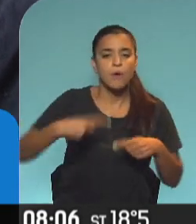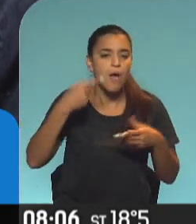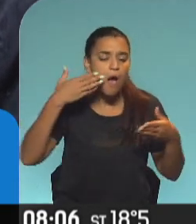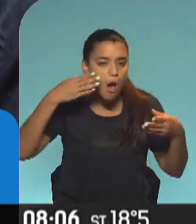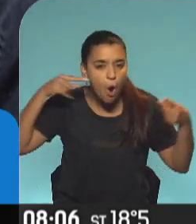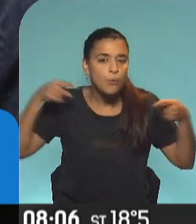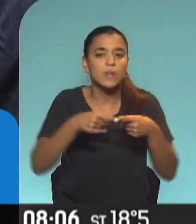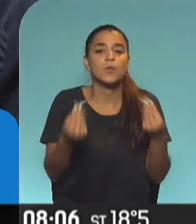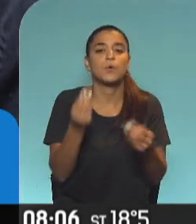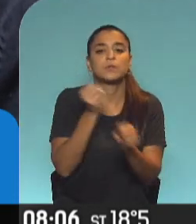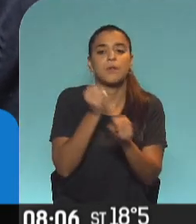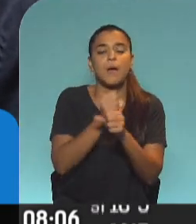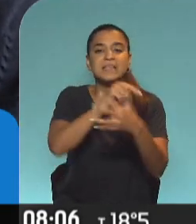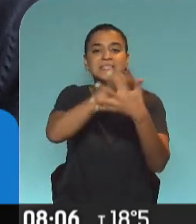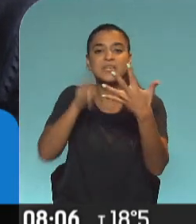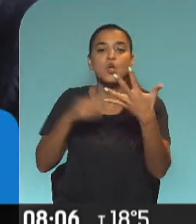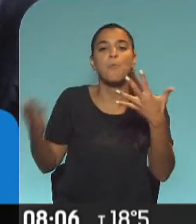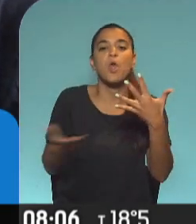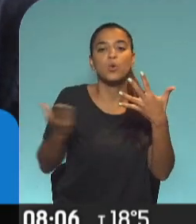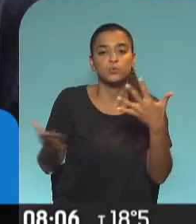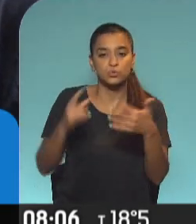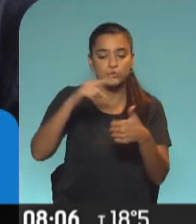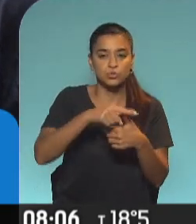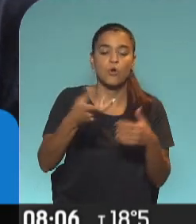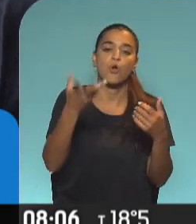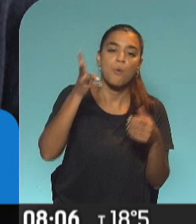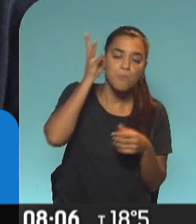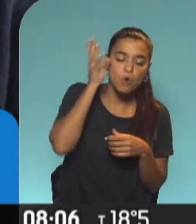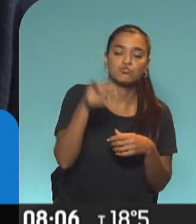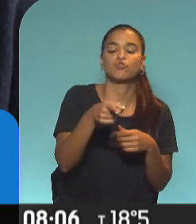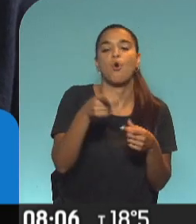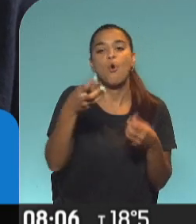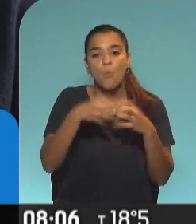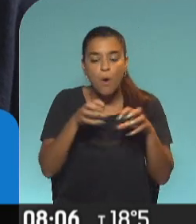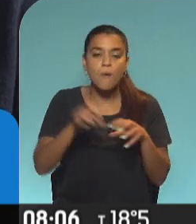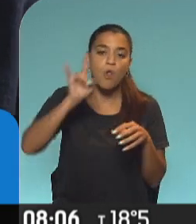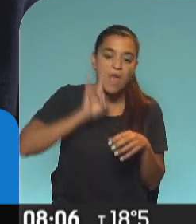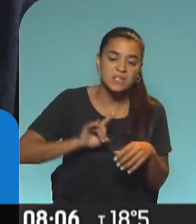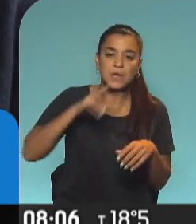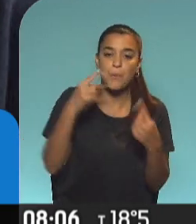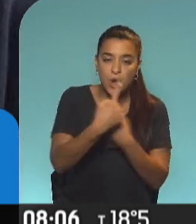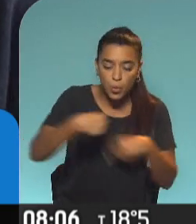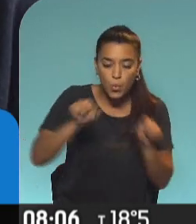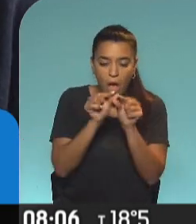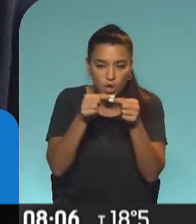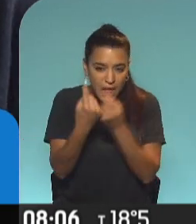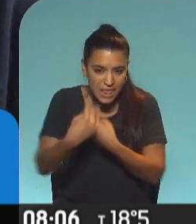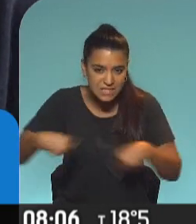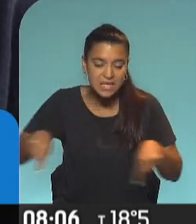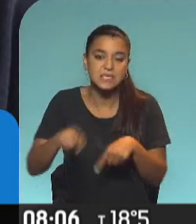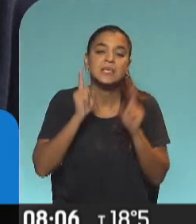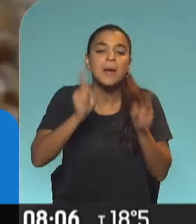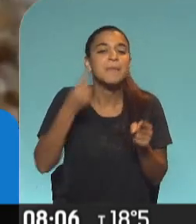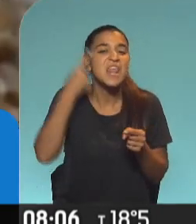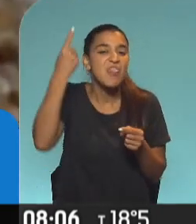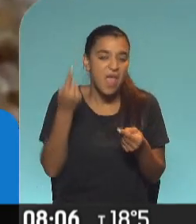enfoque trabajar en 5 líneas productivas: pollo, huevo, leche, verduras y hortalizas. Y un poco la